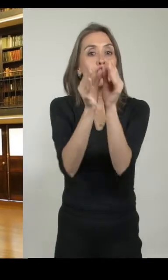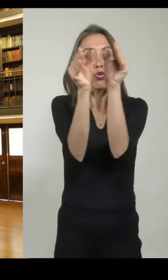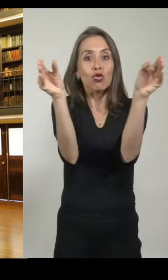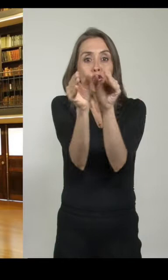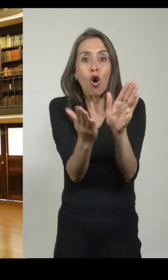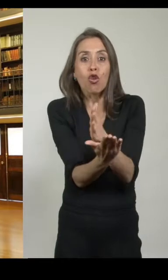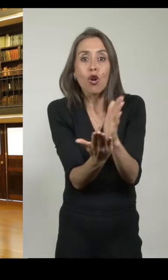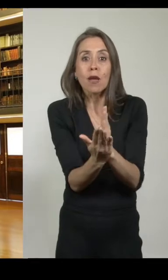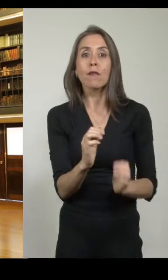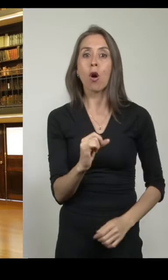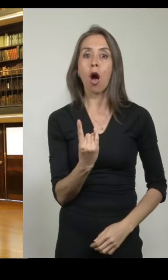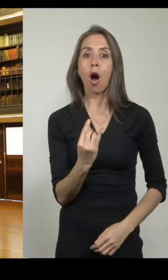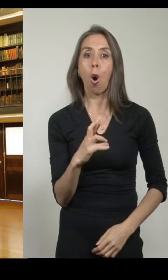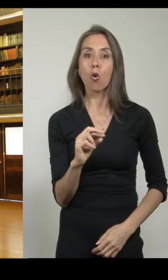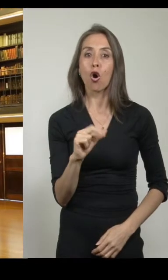la Aurora de Chile.